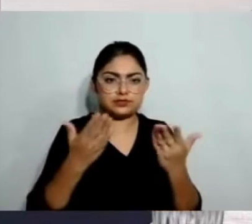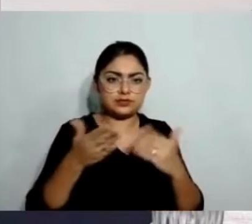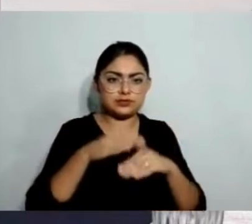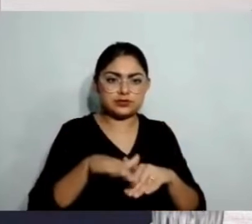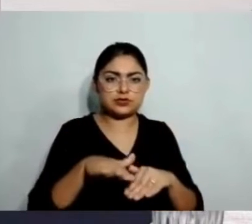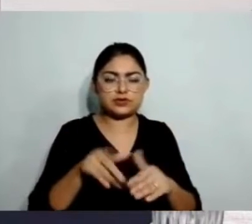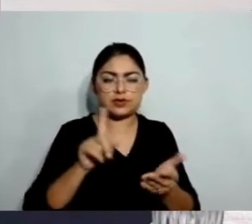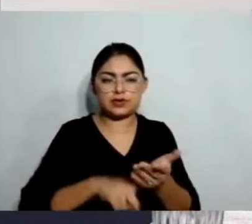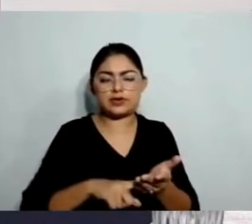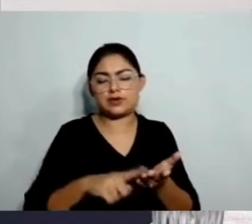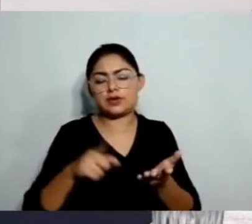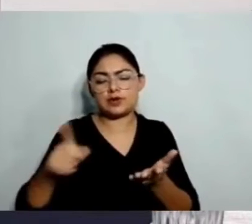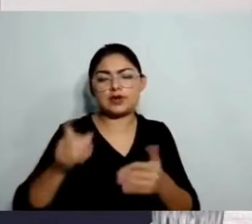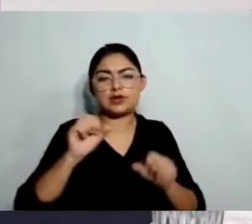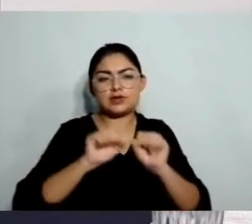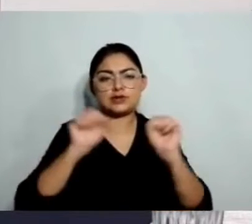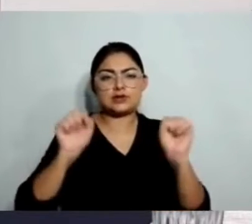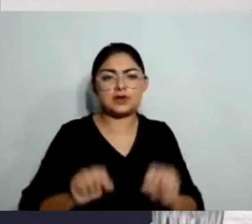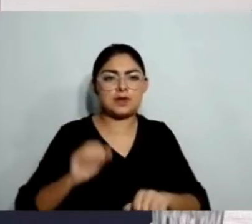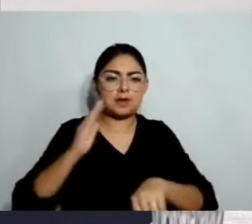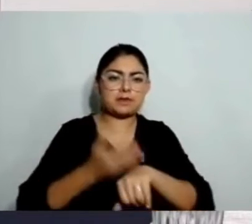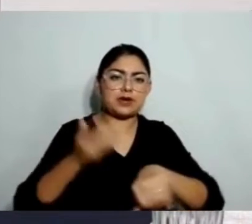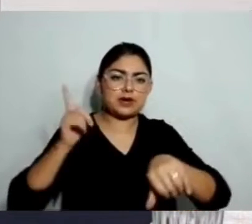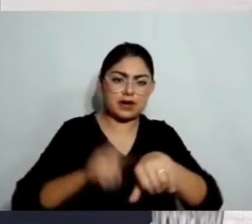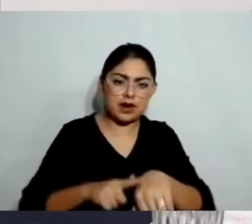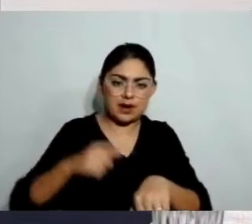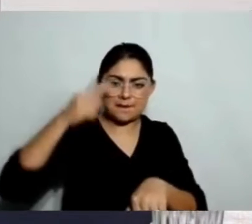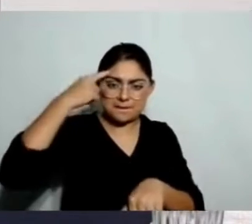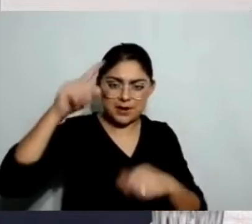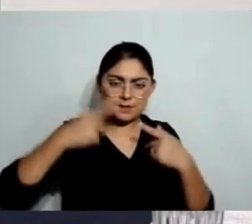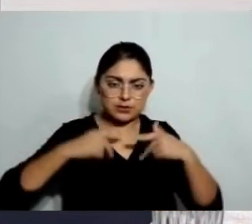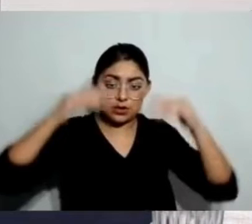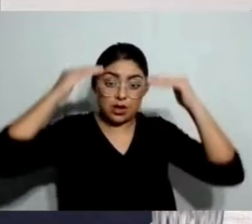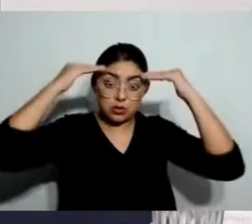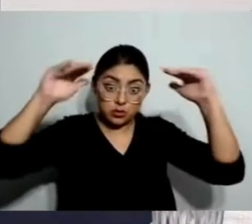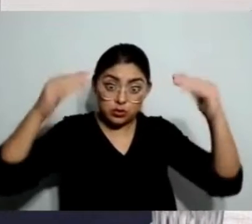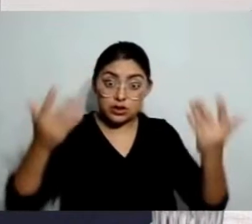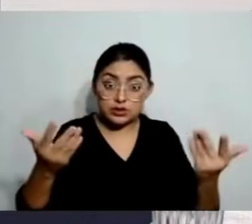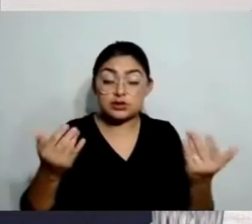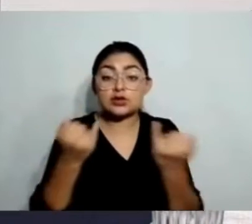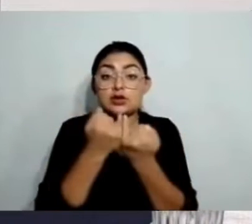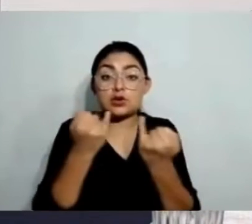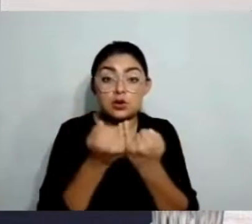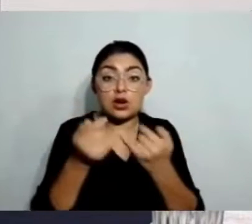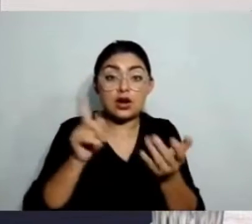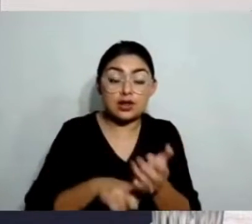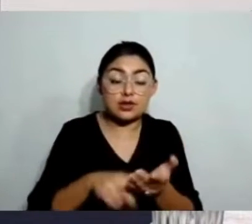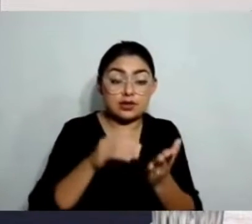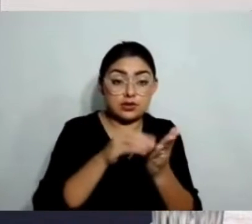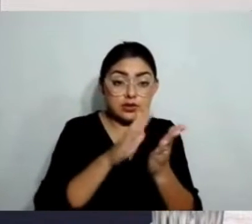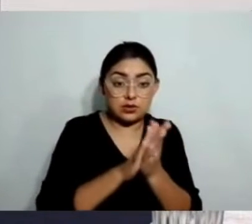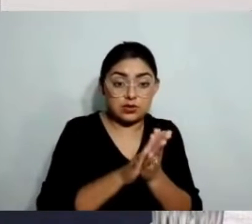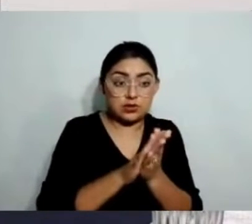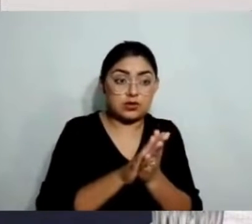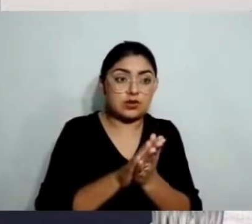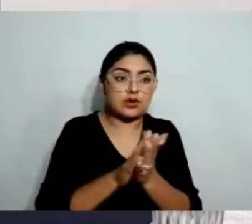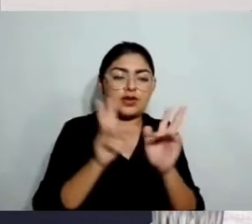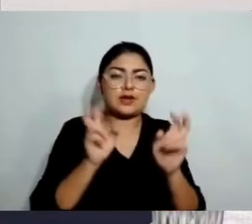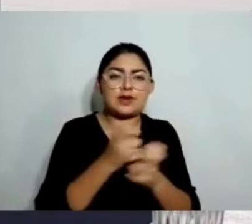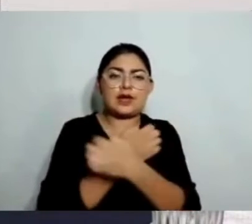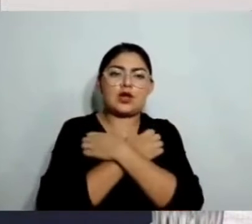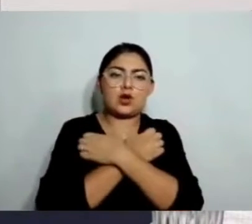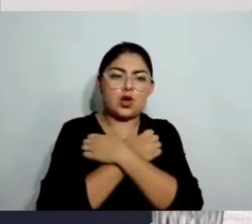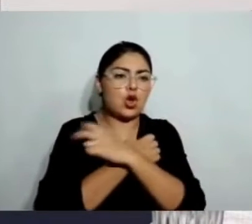para adultos a su naturaleza eh educativa y no